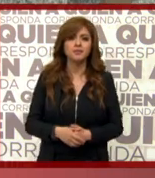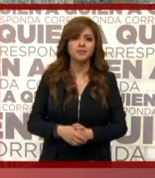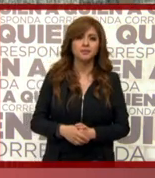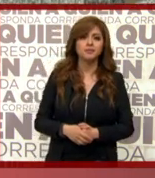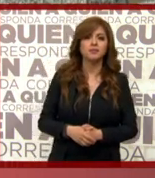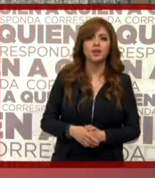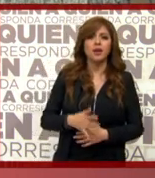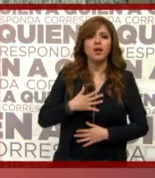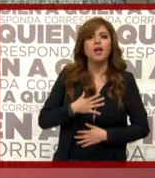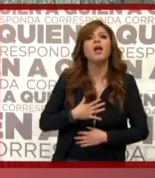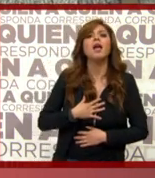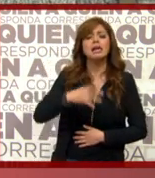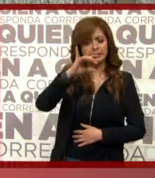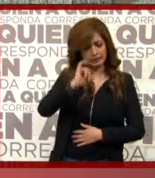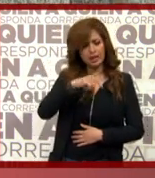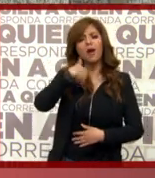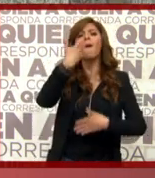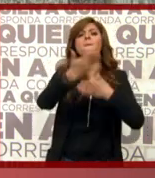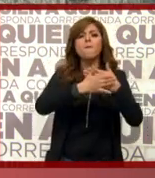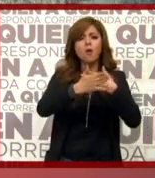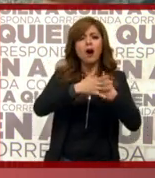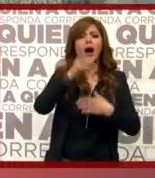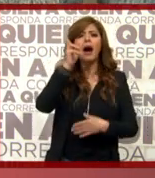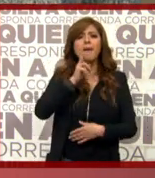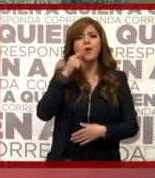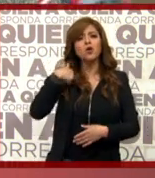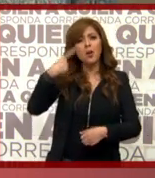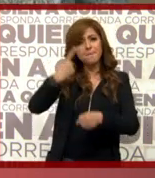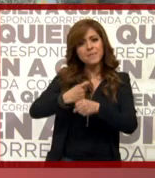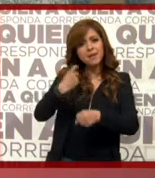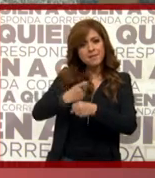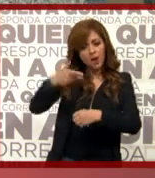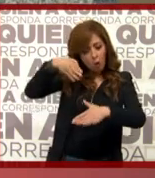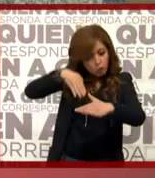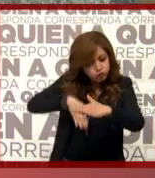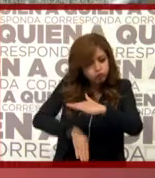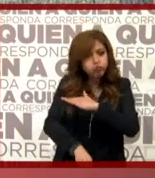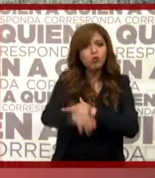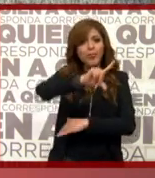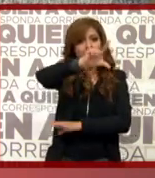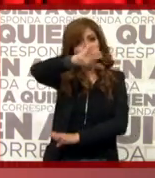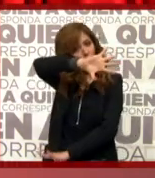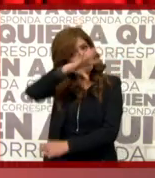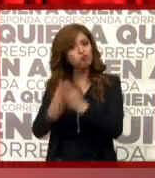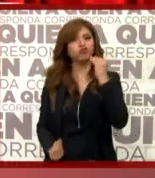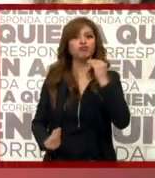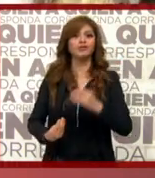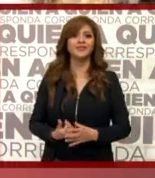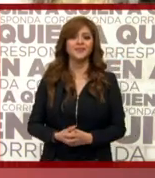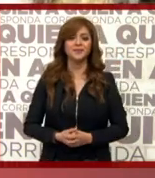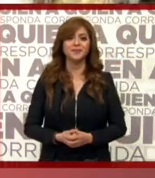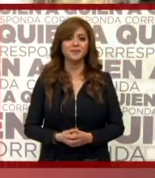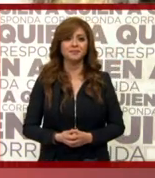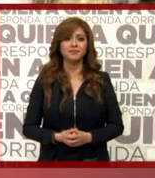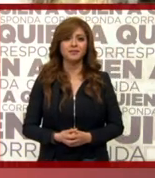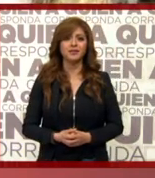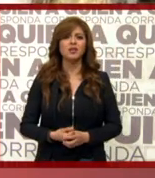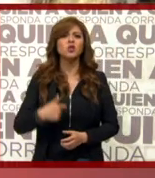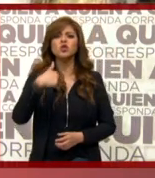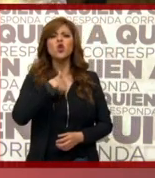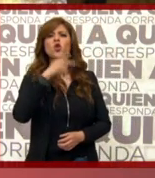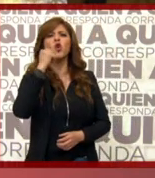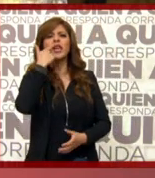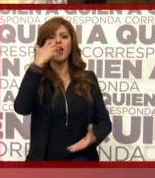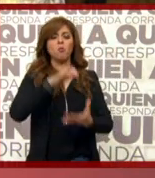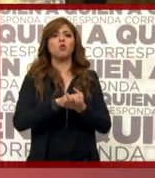habitación sí joaquincito tengo que terminar este túnel y nos vamos papá Yo no quiero ser tu